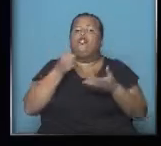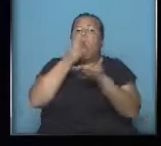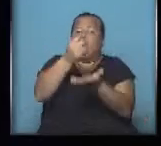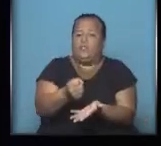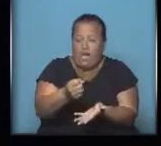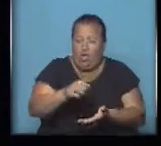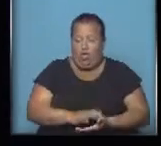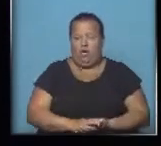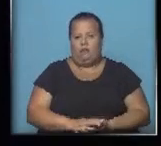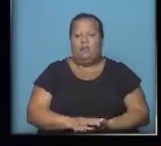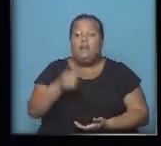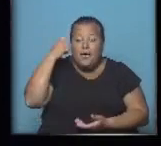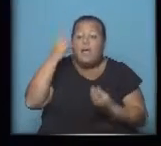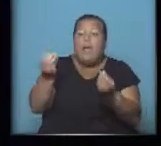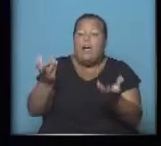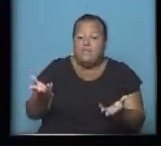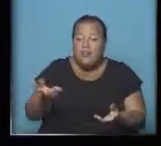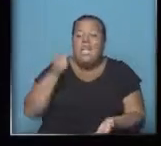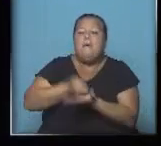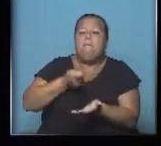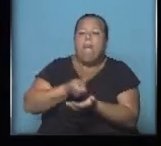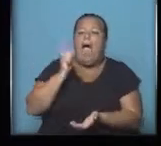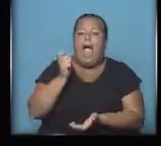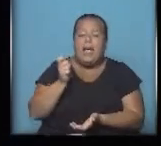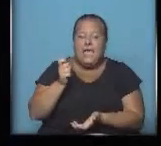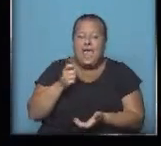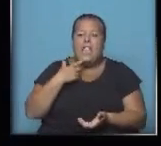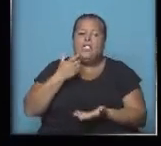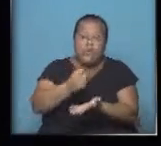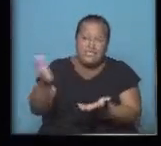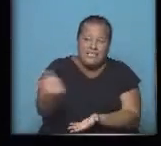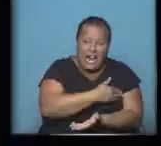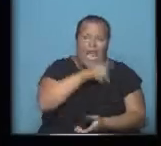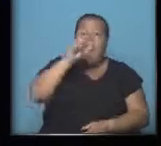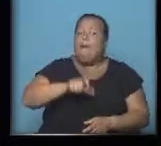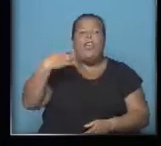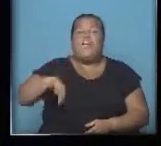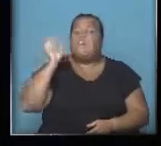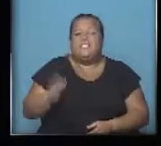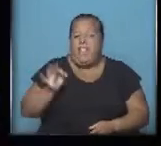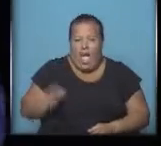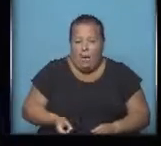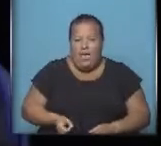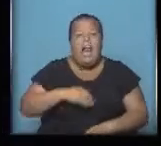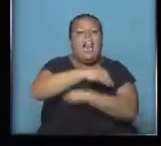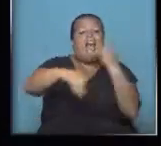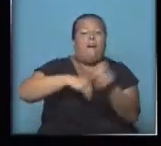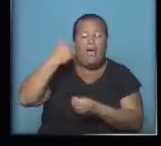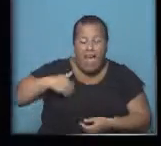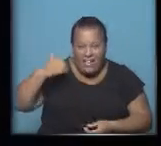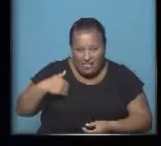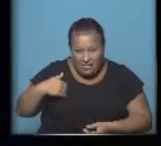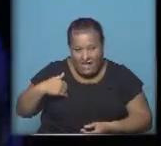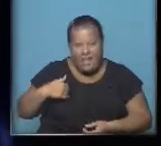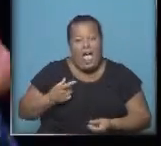subsidios, ¿qué pensás hacer? ¿Quién va a pagar el costo de sacar los subsidios? La gente lo tiene que saber. Queridas familias